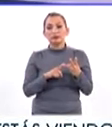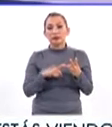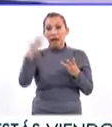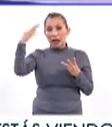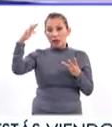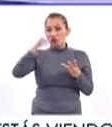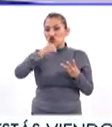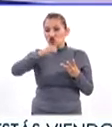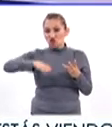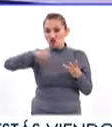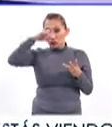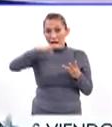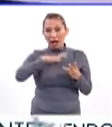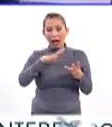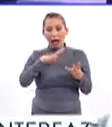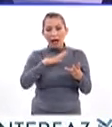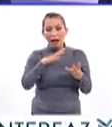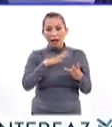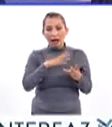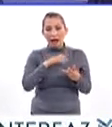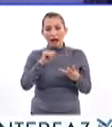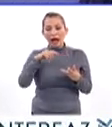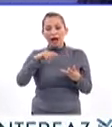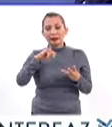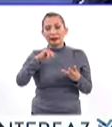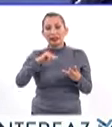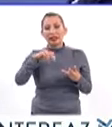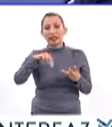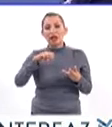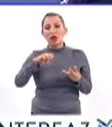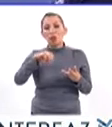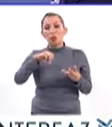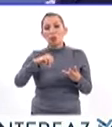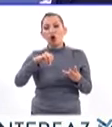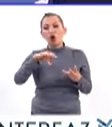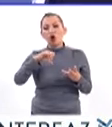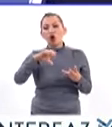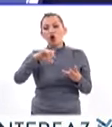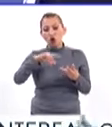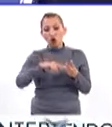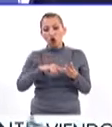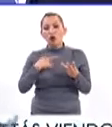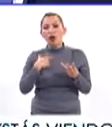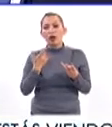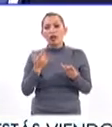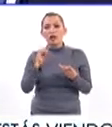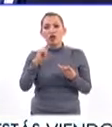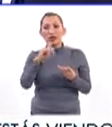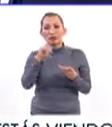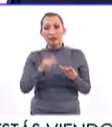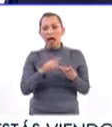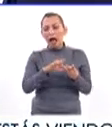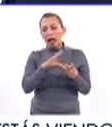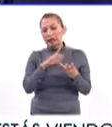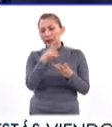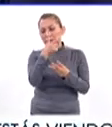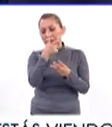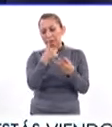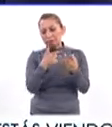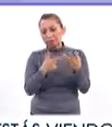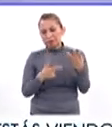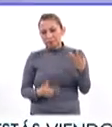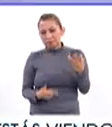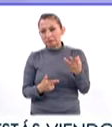los adultos mayores está la antineumocóxica, igual que lo de la influenza. O sea, hay